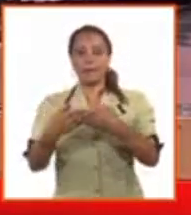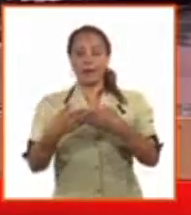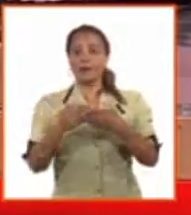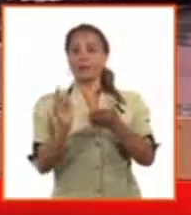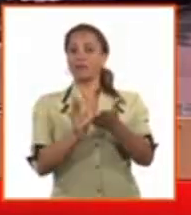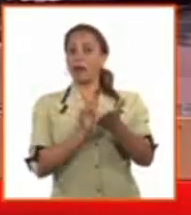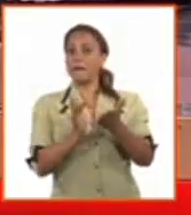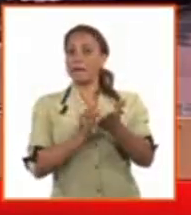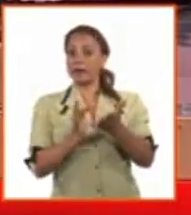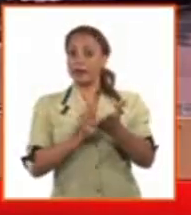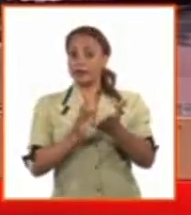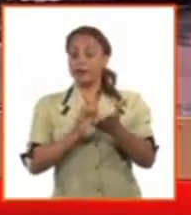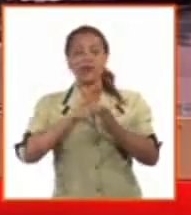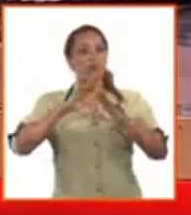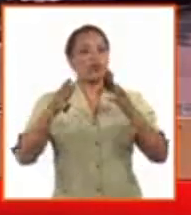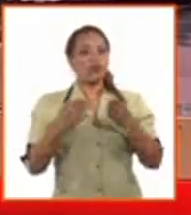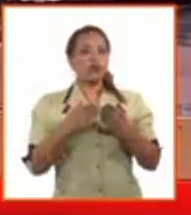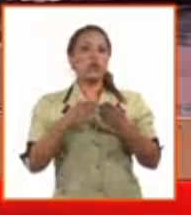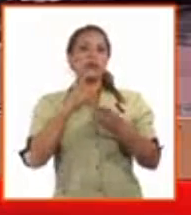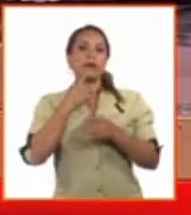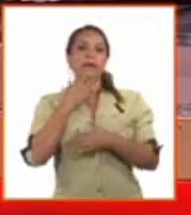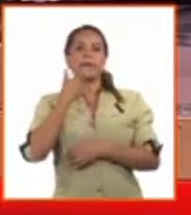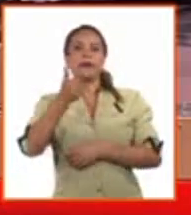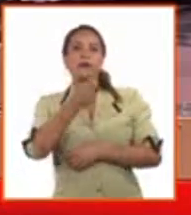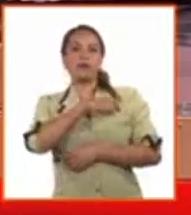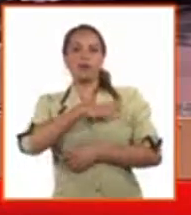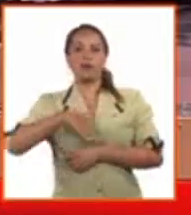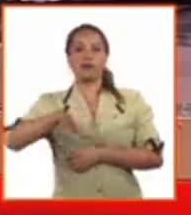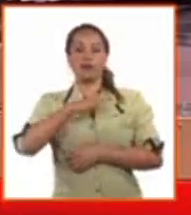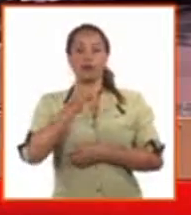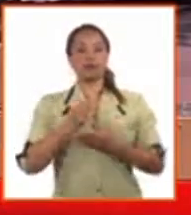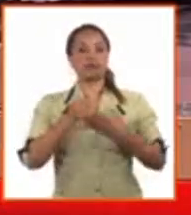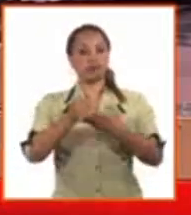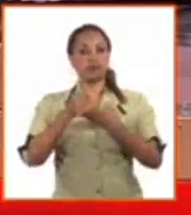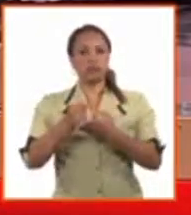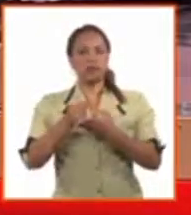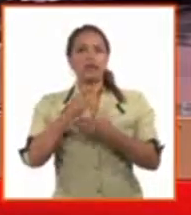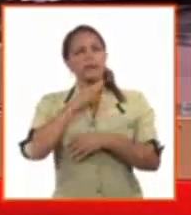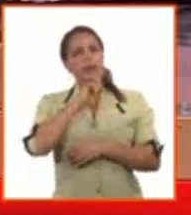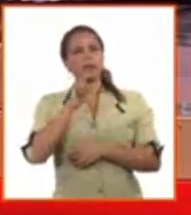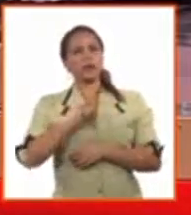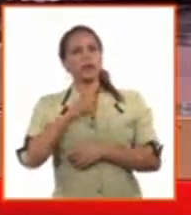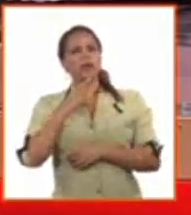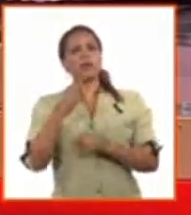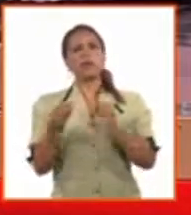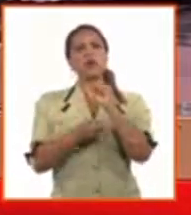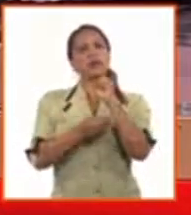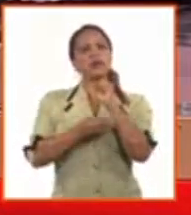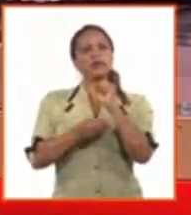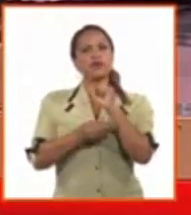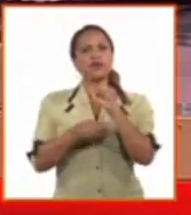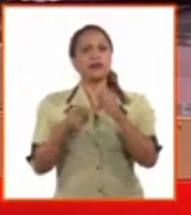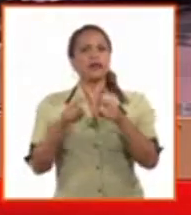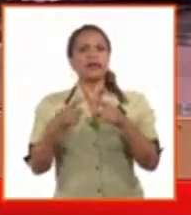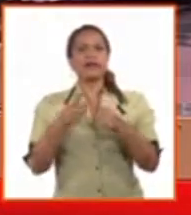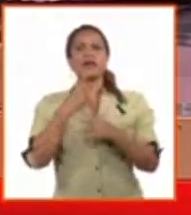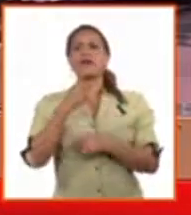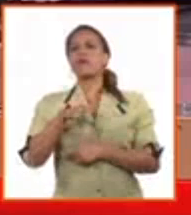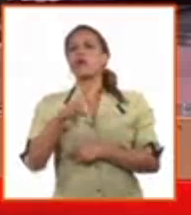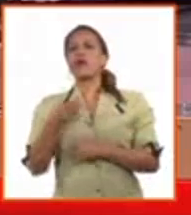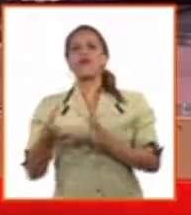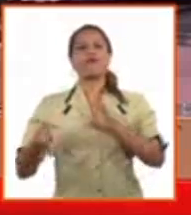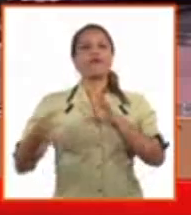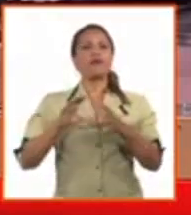país está estos desafíos que tenemos pero no hay posibilidades potencialidades de